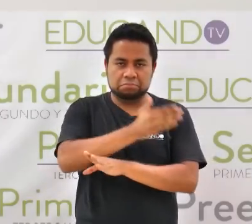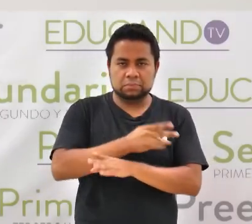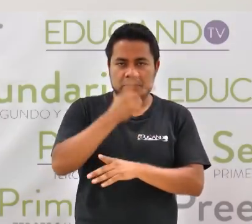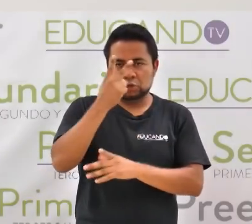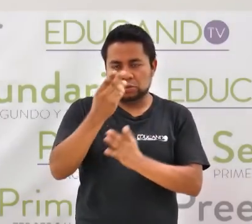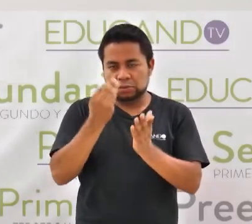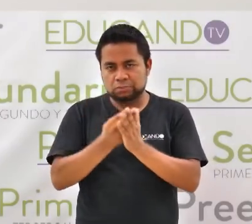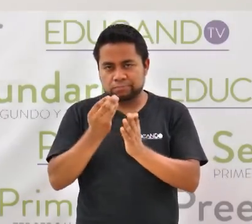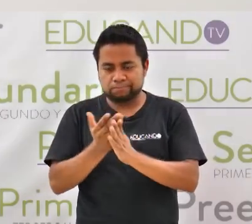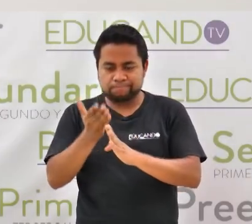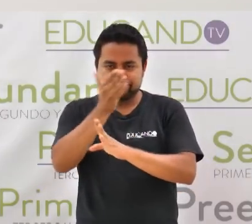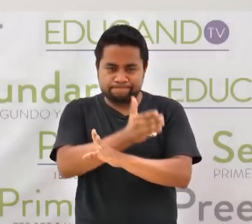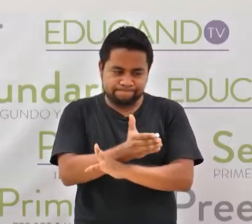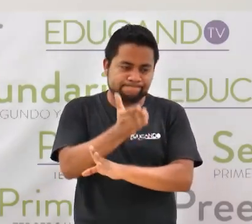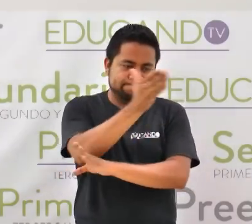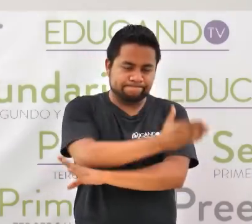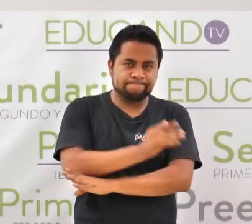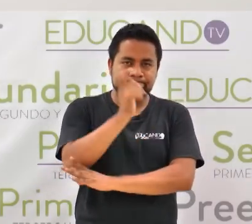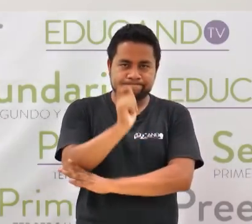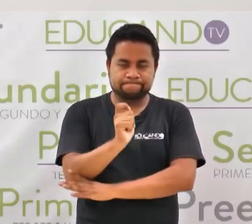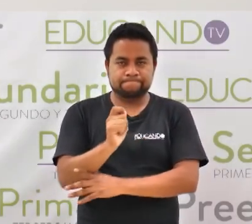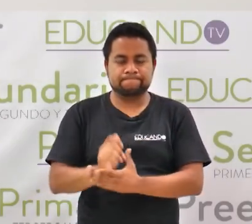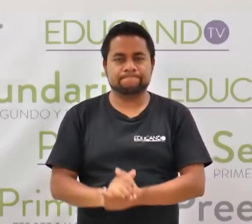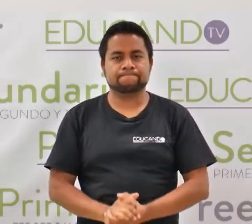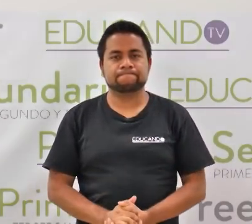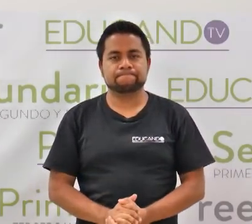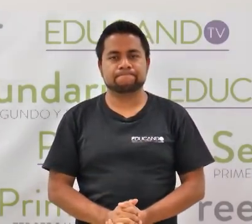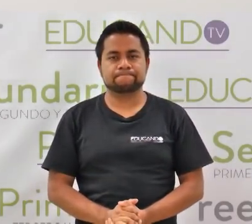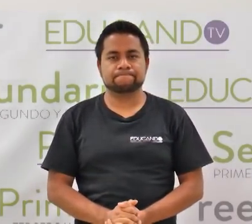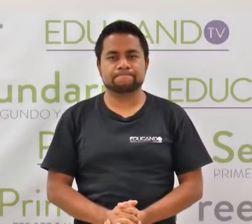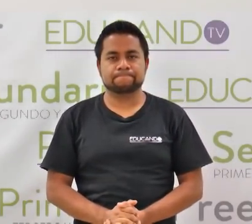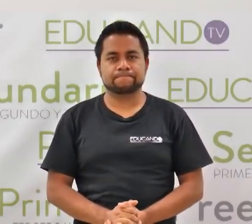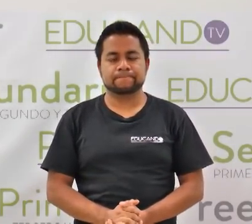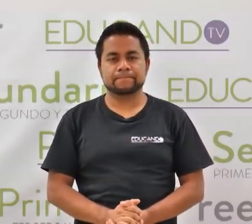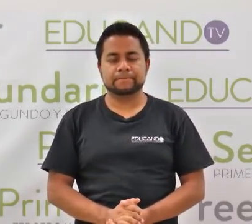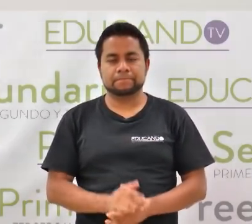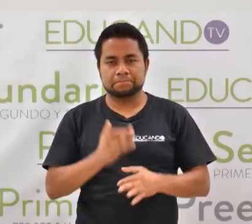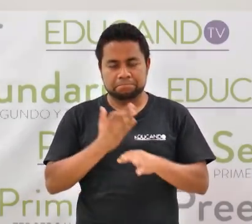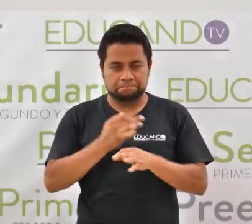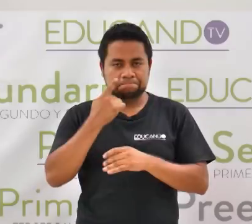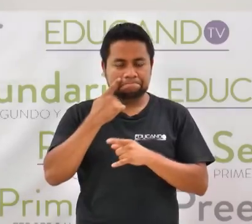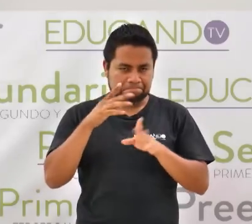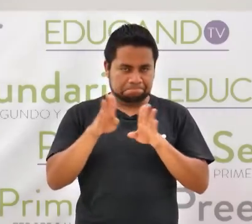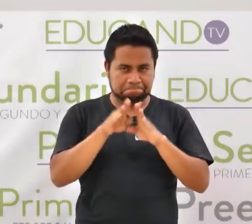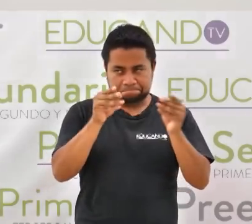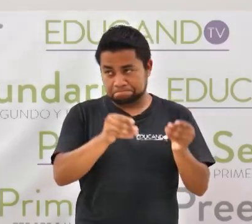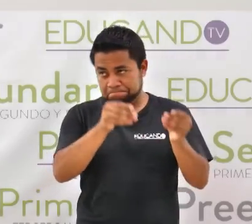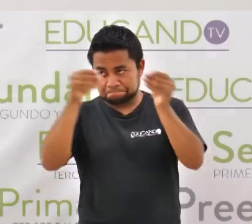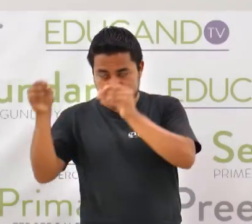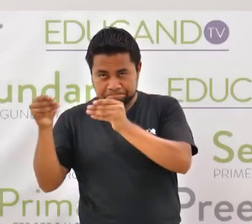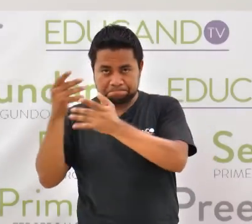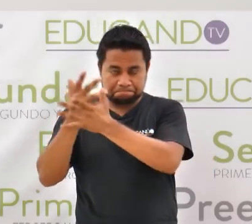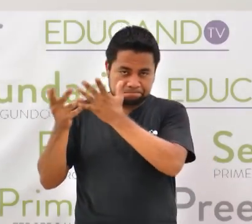vimos en las 2 sesiones. Y vamos a hacerlo de este lado